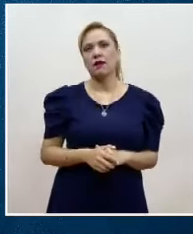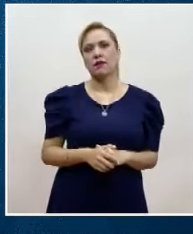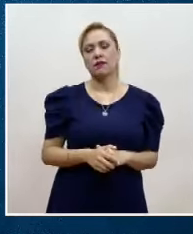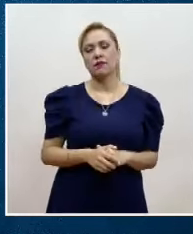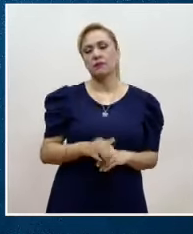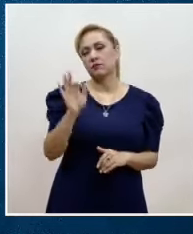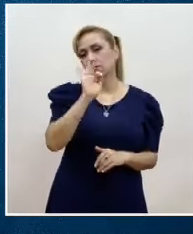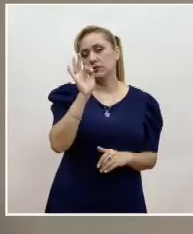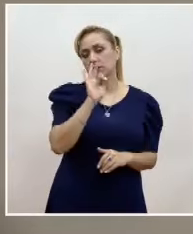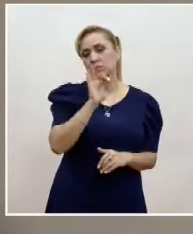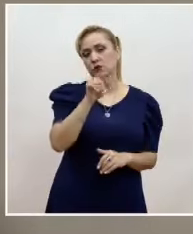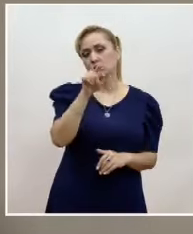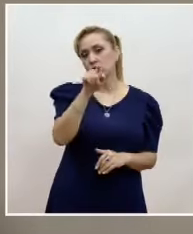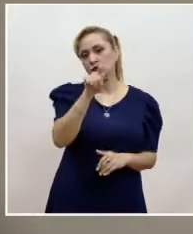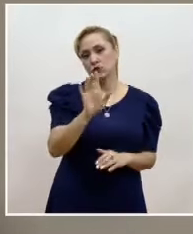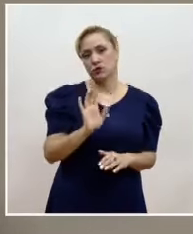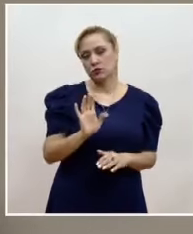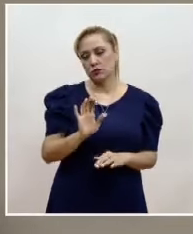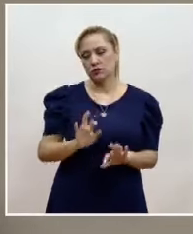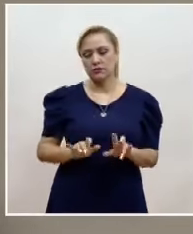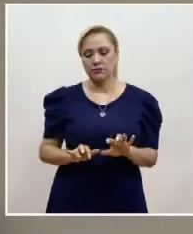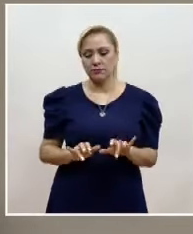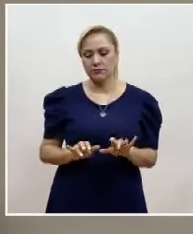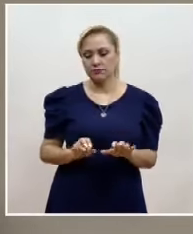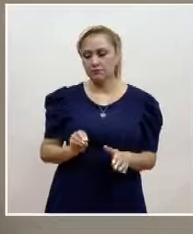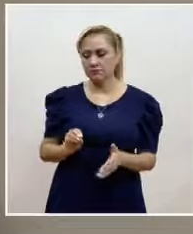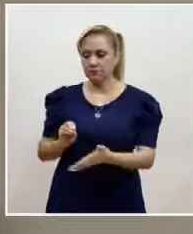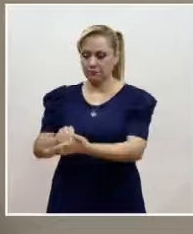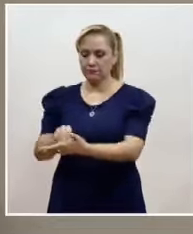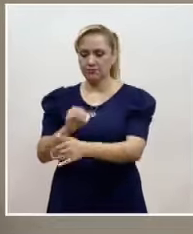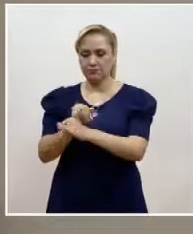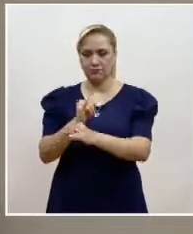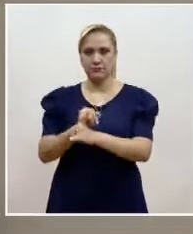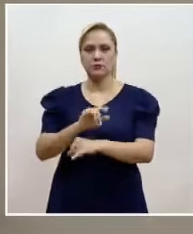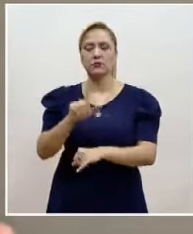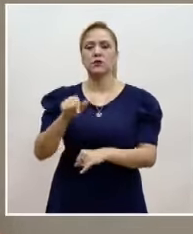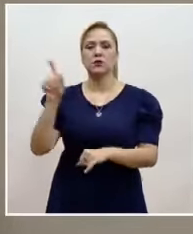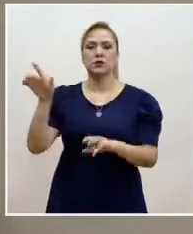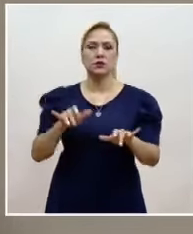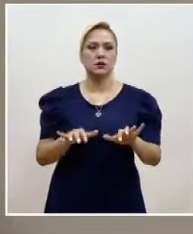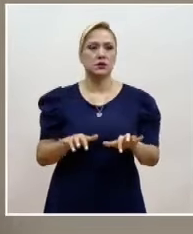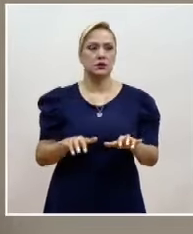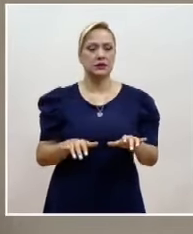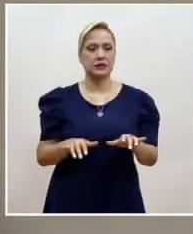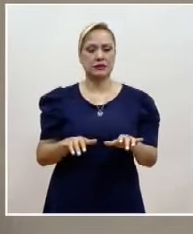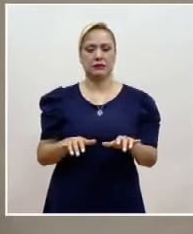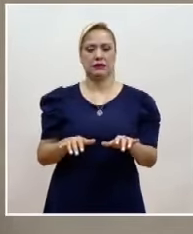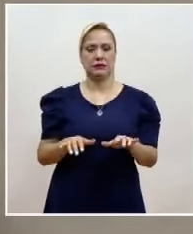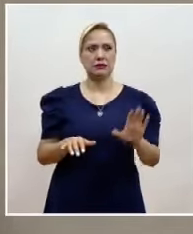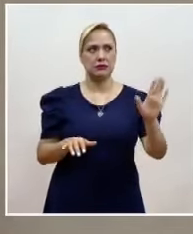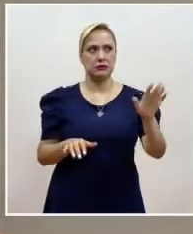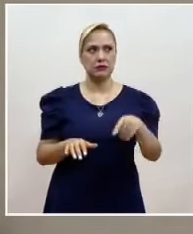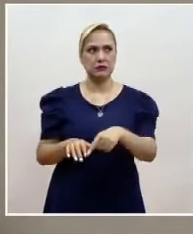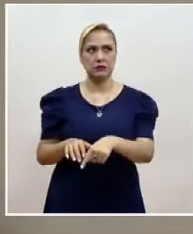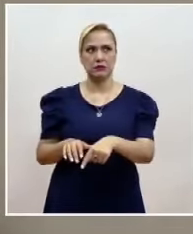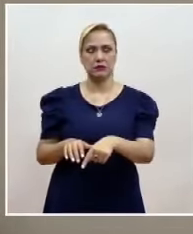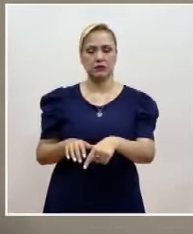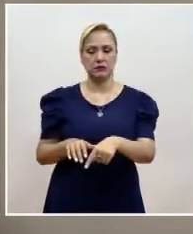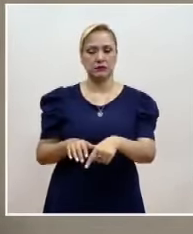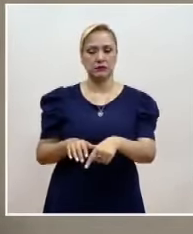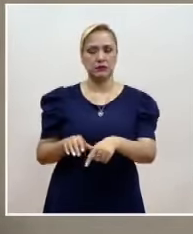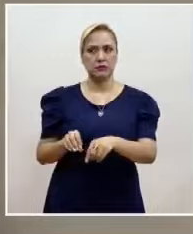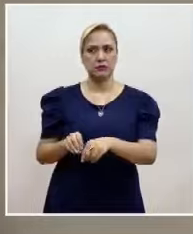que tú sueltas un algoritmo en Internet y los mismos programadores dicen, es que no sabemos qué va a pasar cuando lo sueltes en Internet.